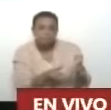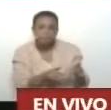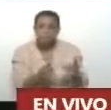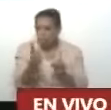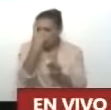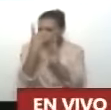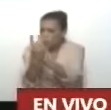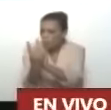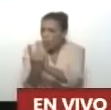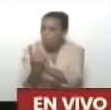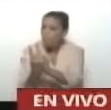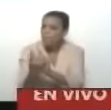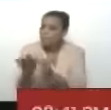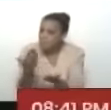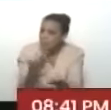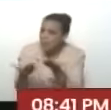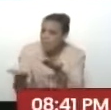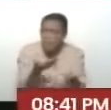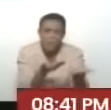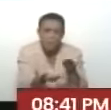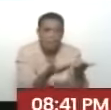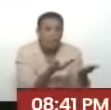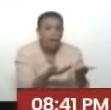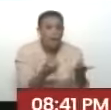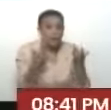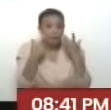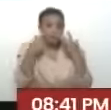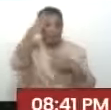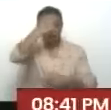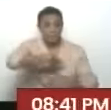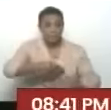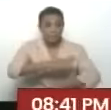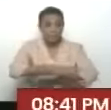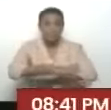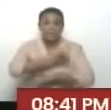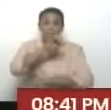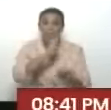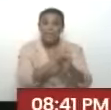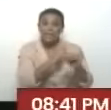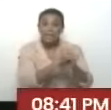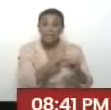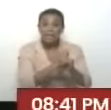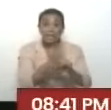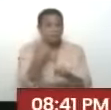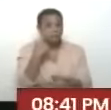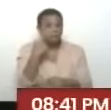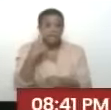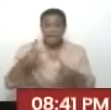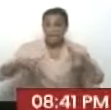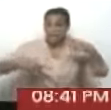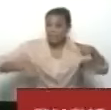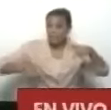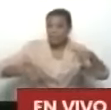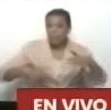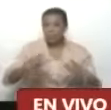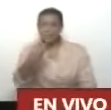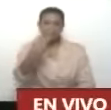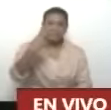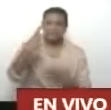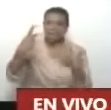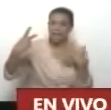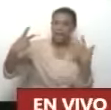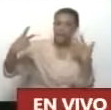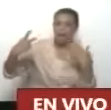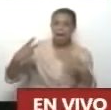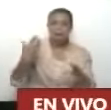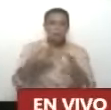cara. Pero además, Génesis estuvo muy activa en las redes sociales. La vi muy activa en TikTok. ¿Qué me cuentas de esta